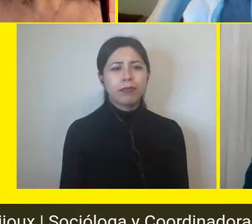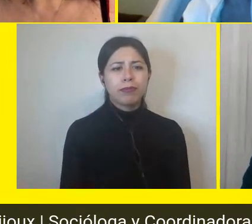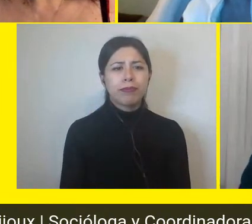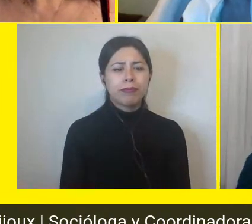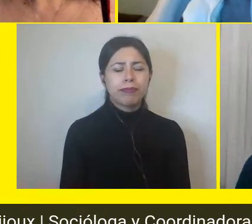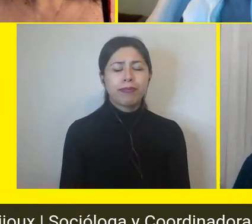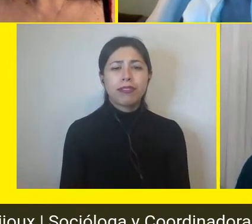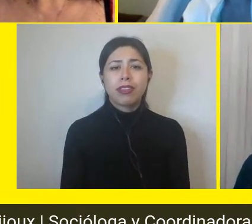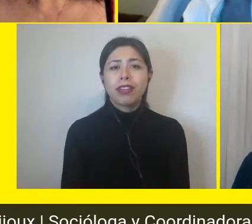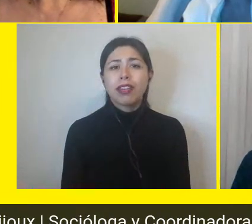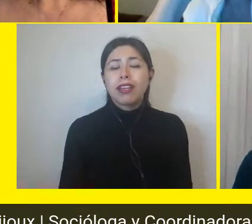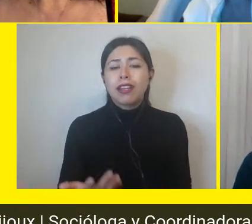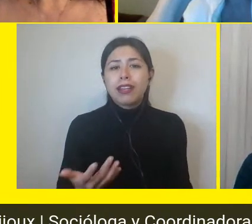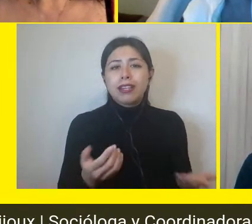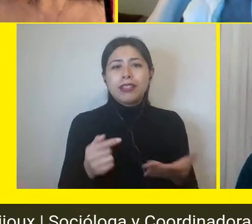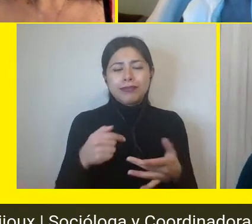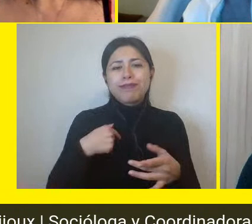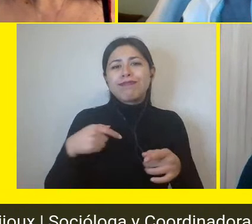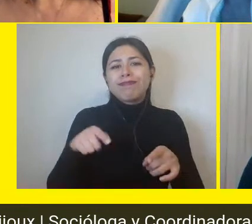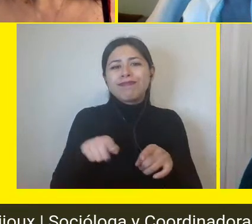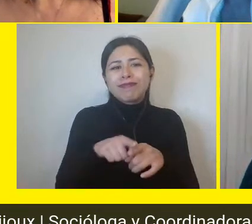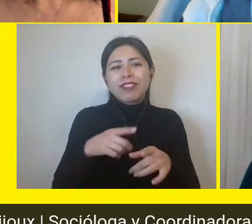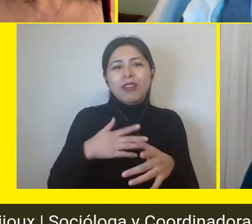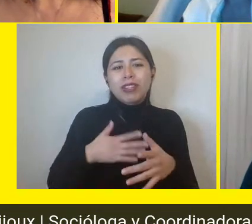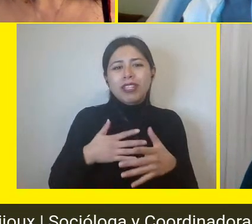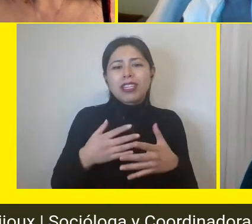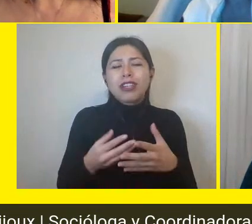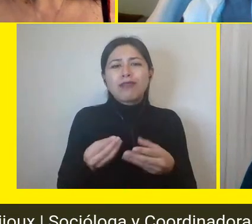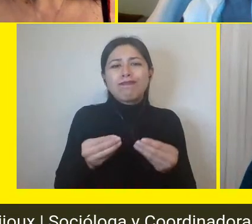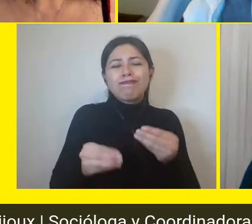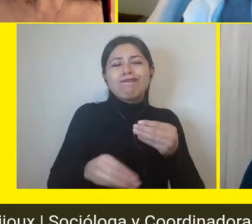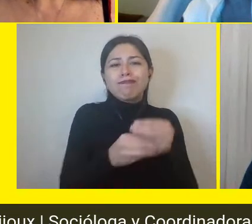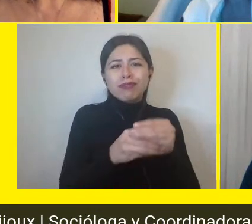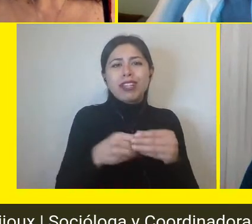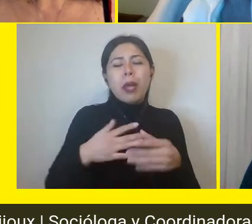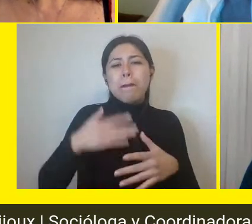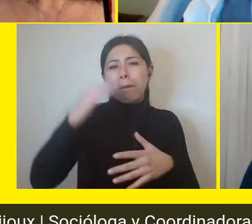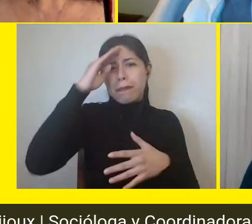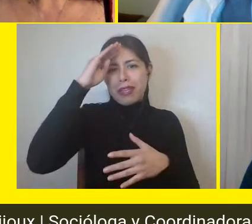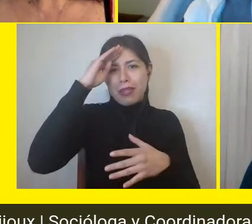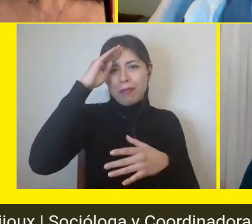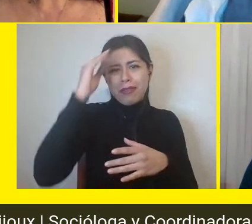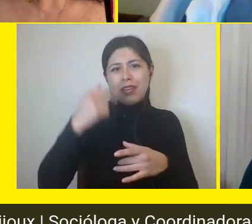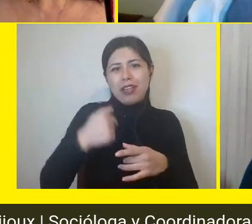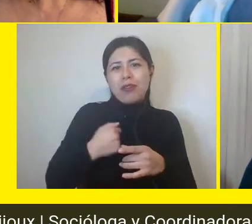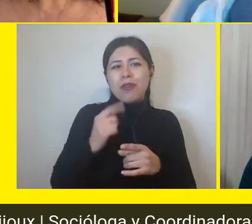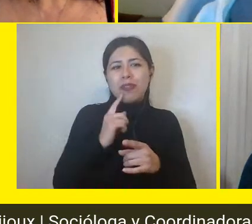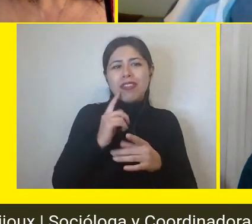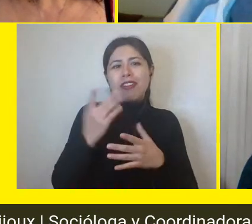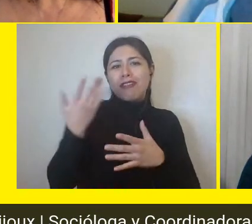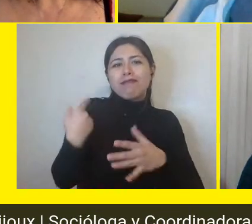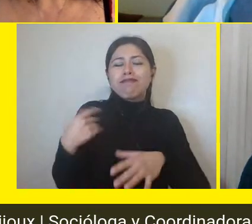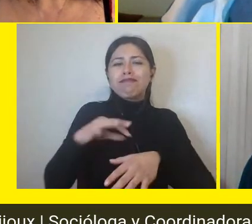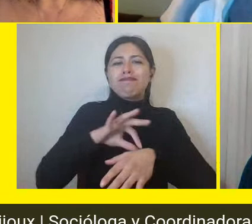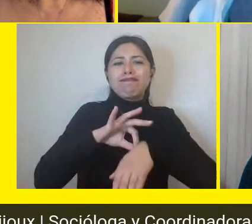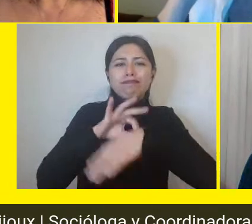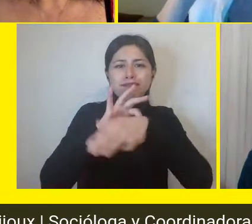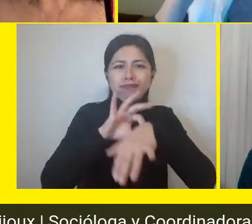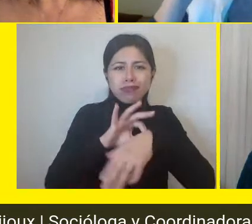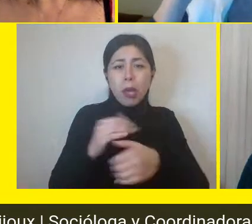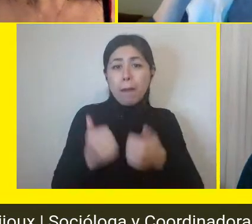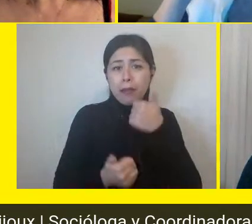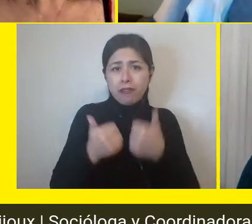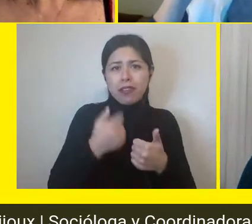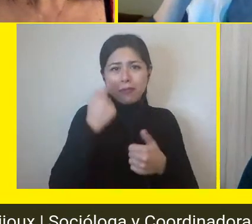Bueno, yo igual quiero complementar un poquito acerca de la experiencia que he tenido como kinesiólogo, como profesional, pero también